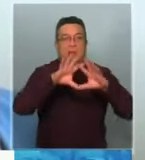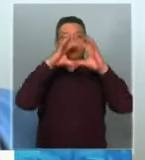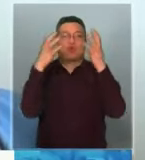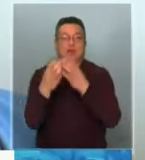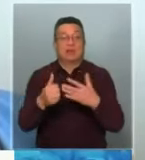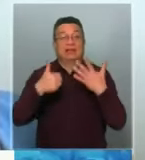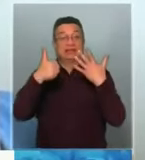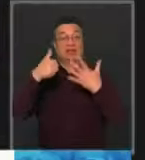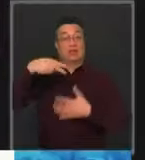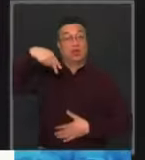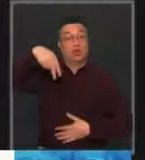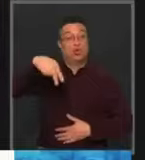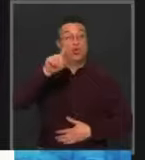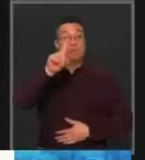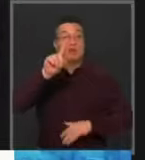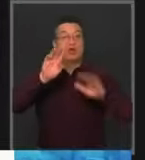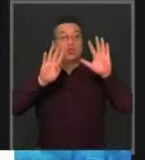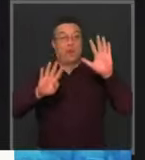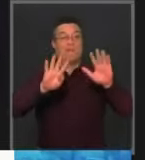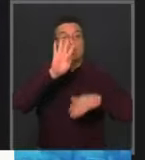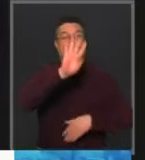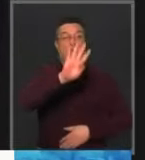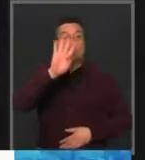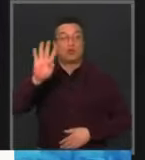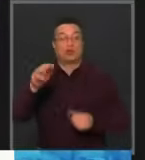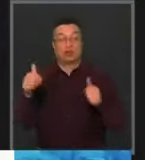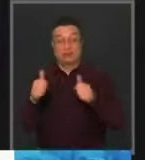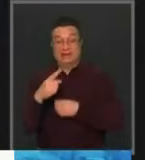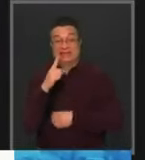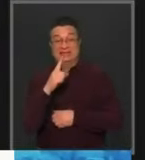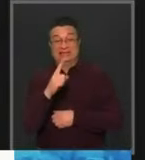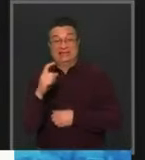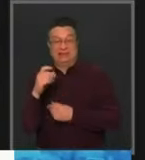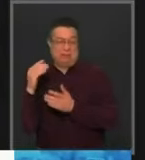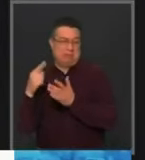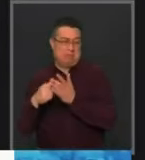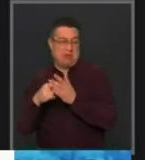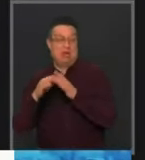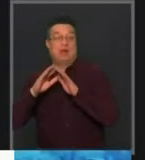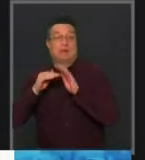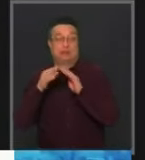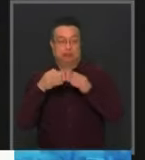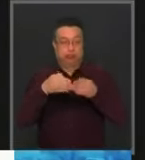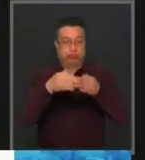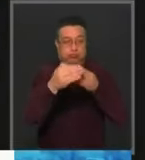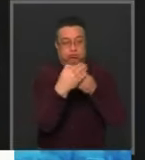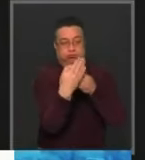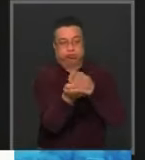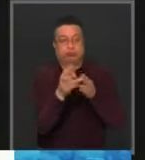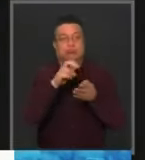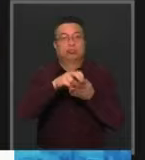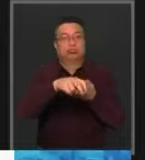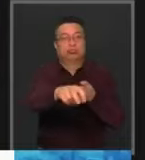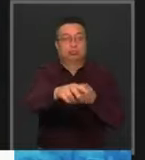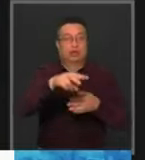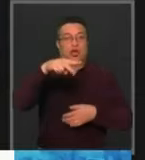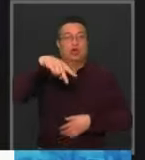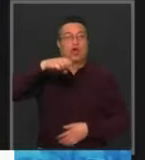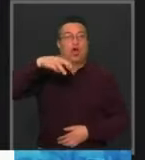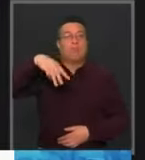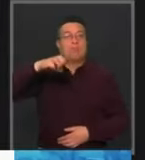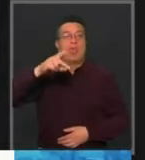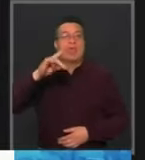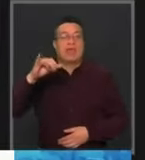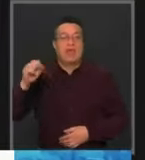6 de junio de 1944, junto a otros cientos de miles, desembarcaron en las playas de Normandía en nombre de